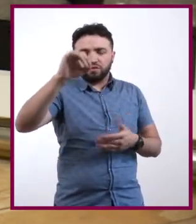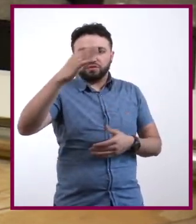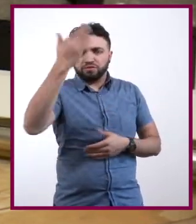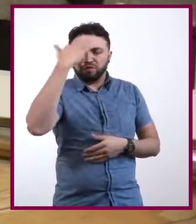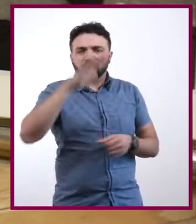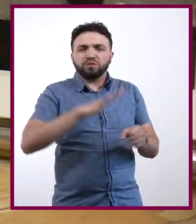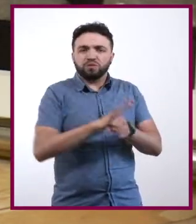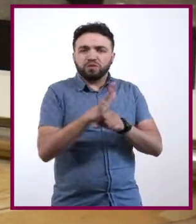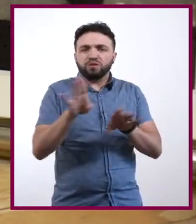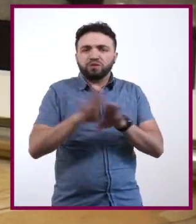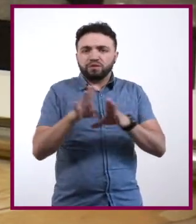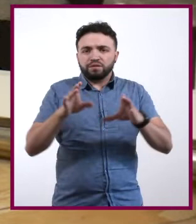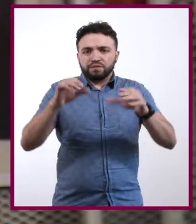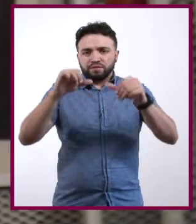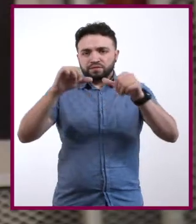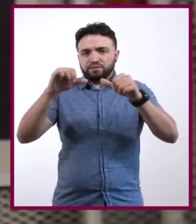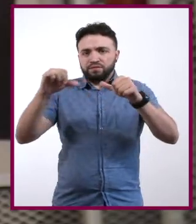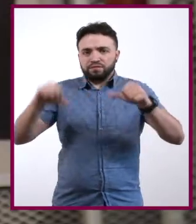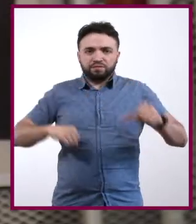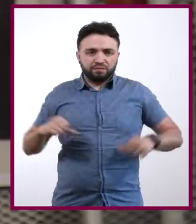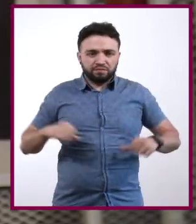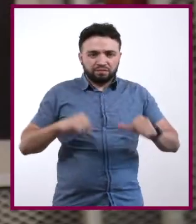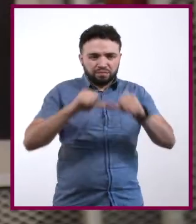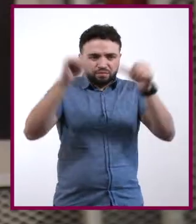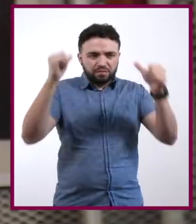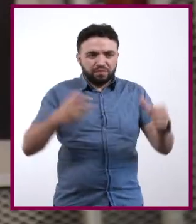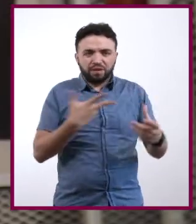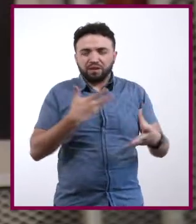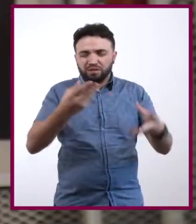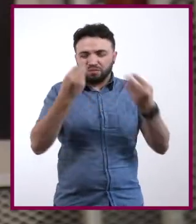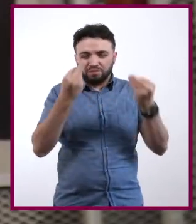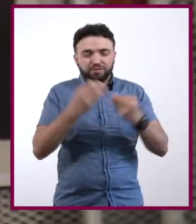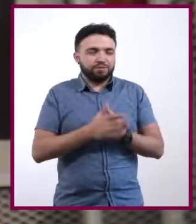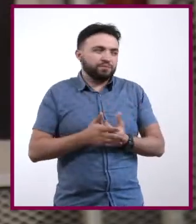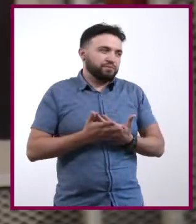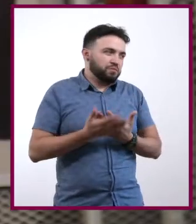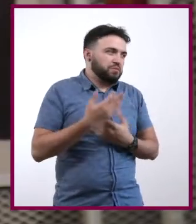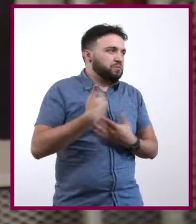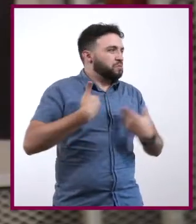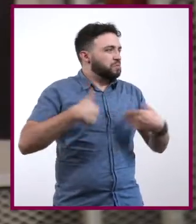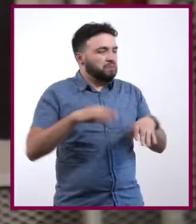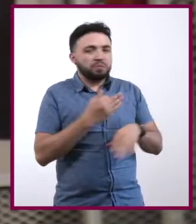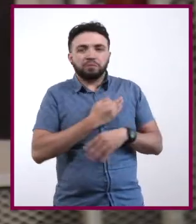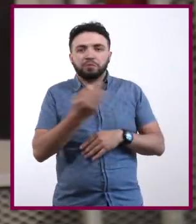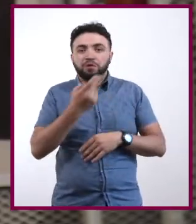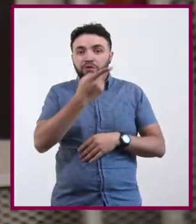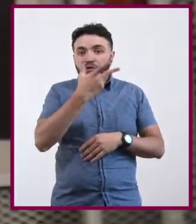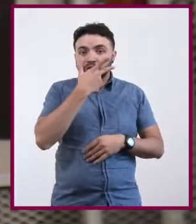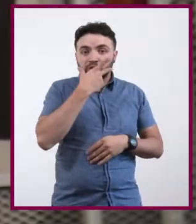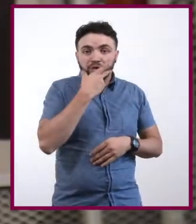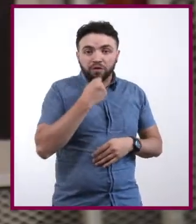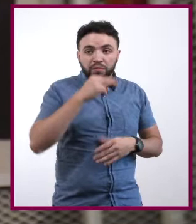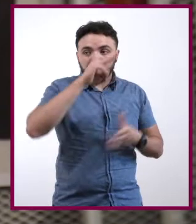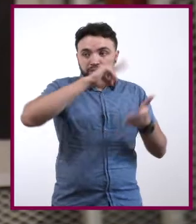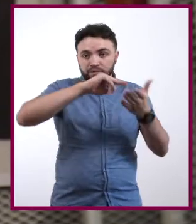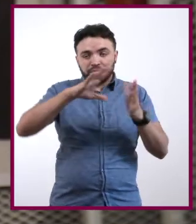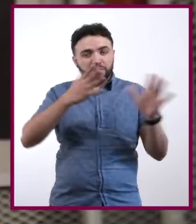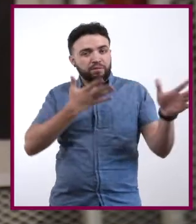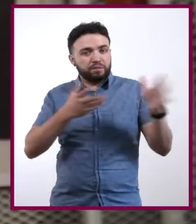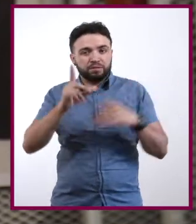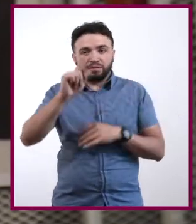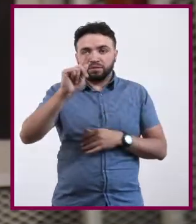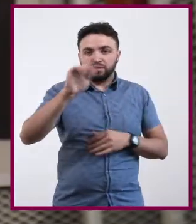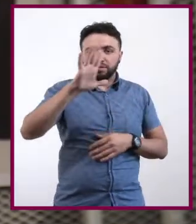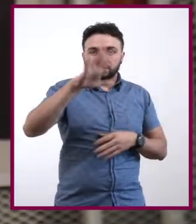cuántas obras aparecen perros plasmados? Bueno, Tamayo pintó casi el siglo, 75 años.